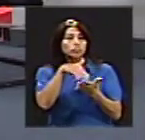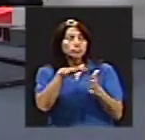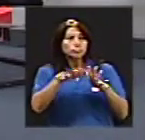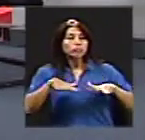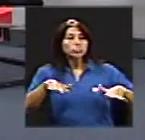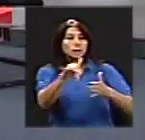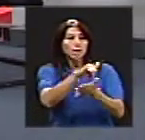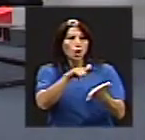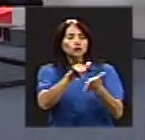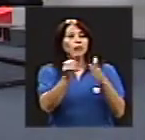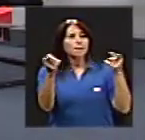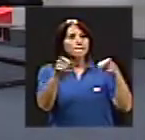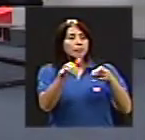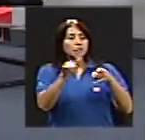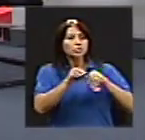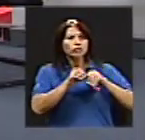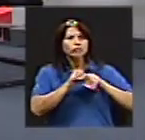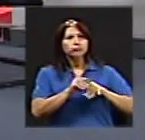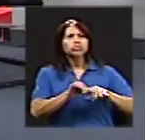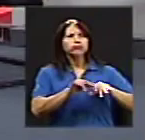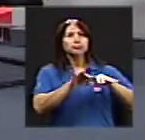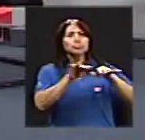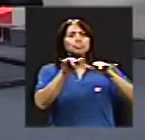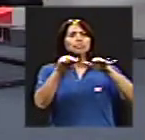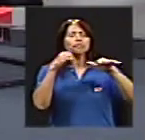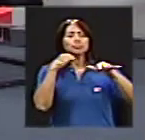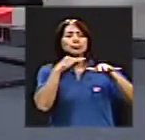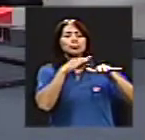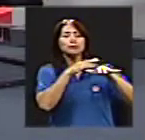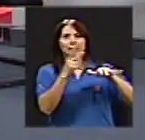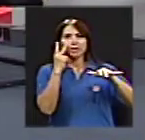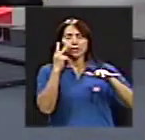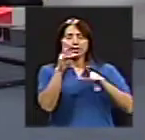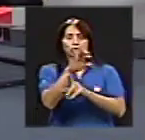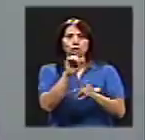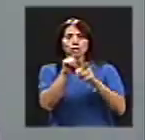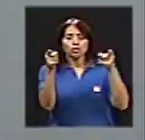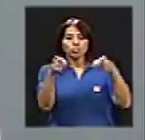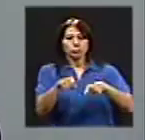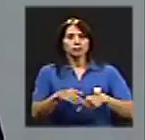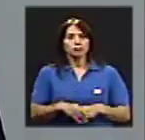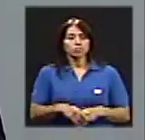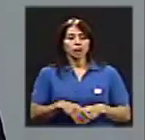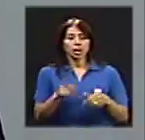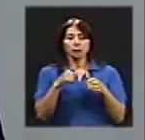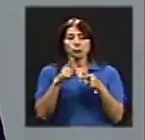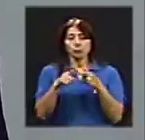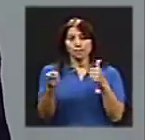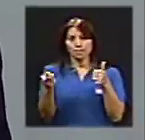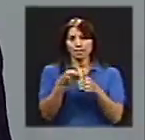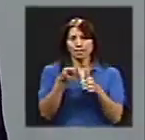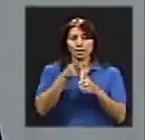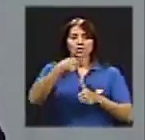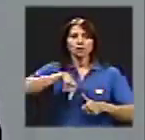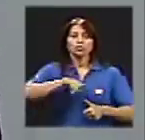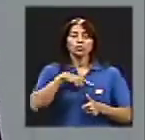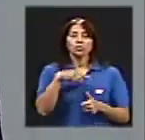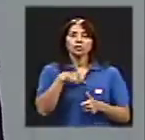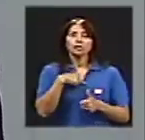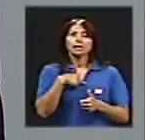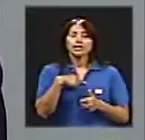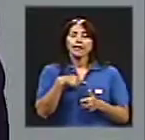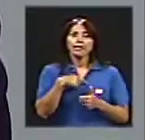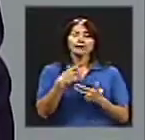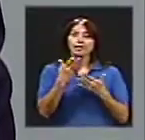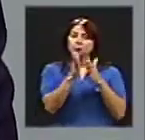ya en otras ciudades que estamos viendo el mismo fenómeno. Entonces, primero estamos poniendo